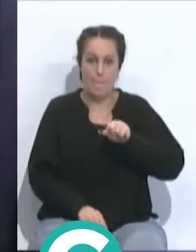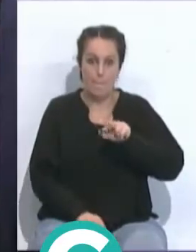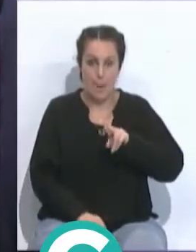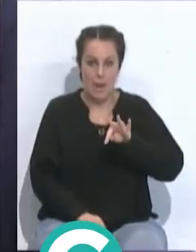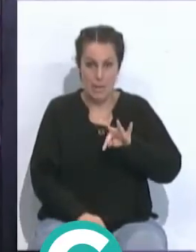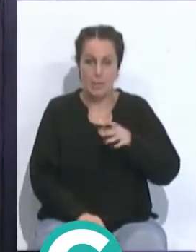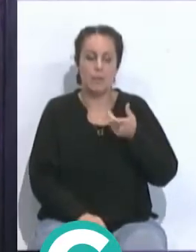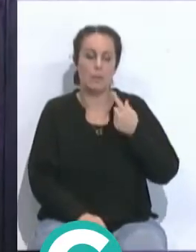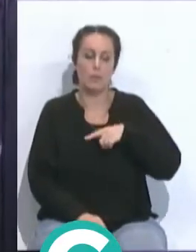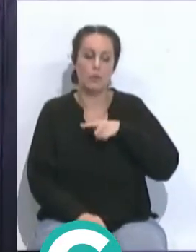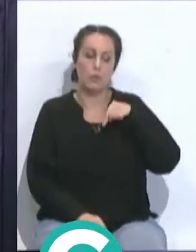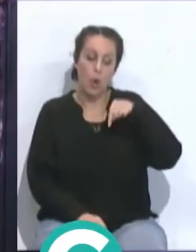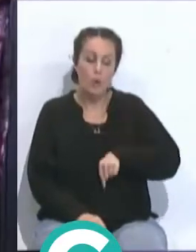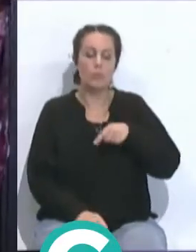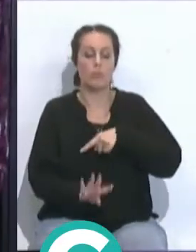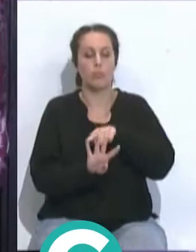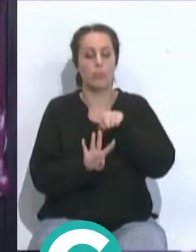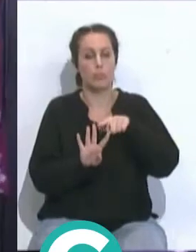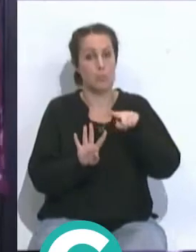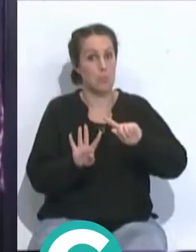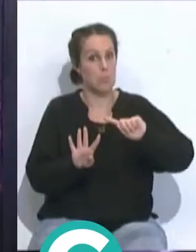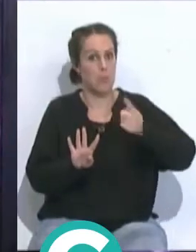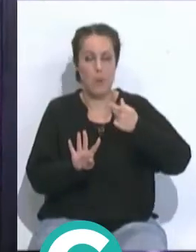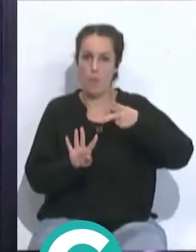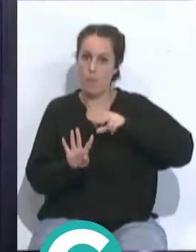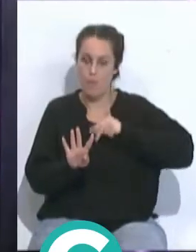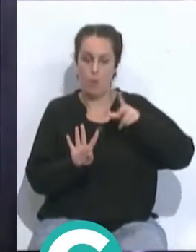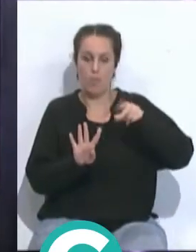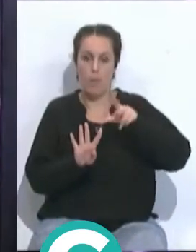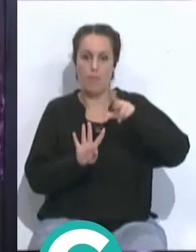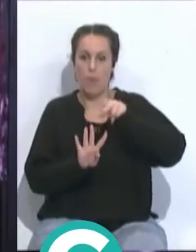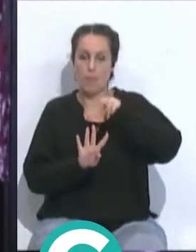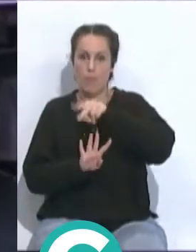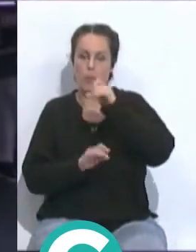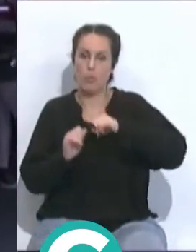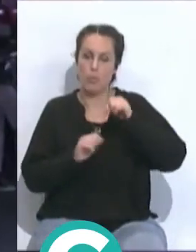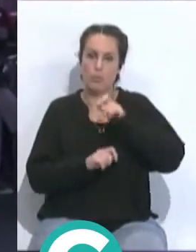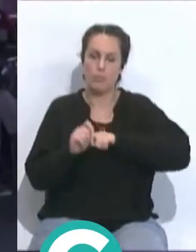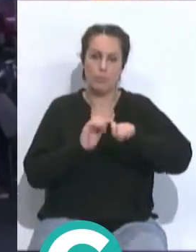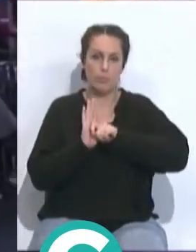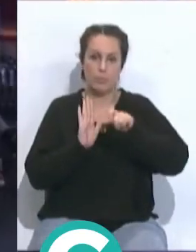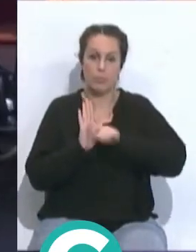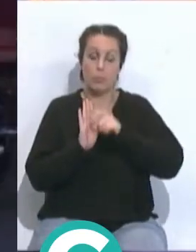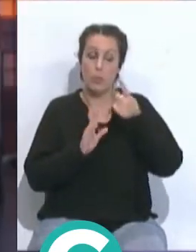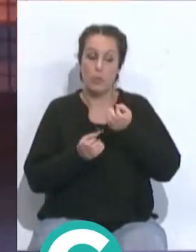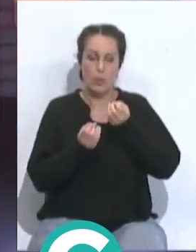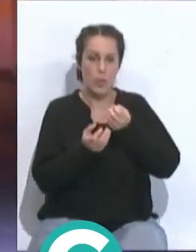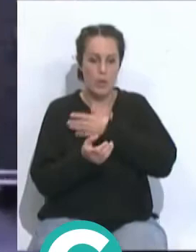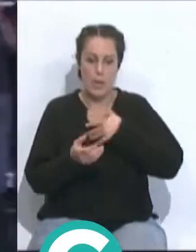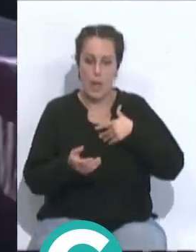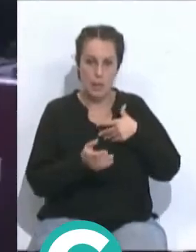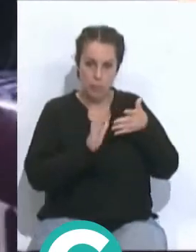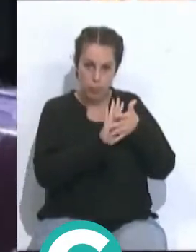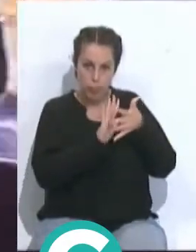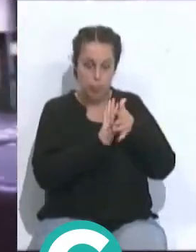Hoy nos vamos a detener en los cuatro primeros premios, como decimos, de ese concurso de la Asociación de Romanceros y en una información que también queremos